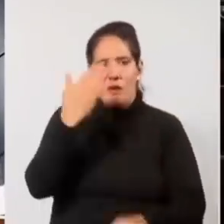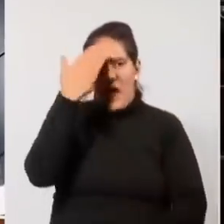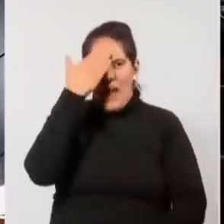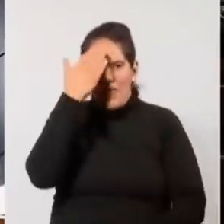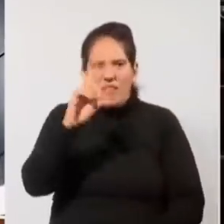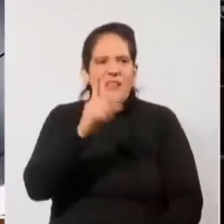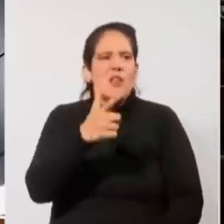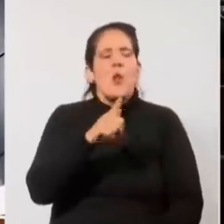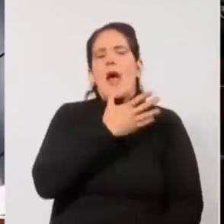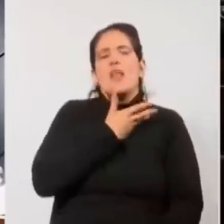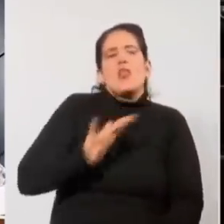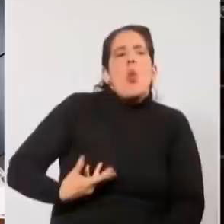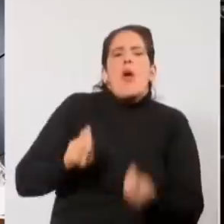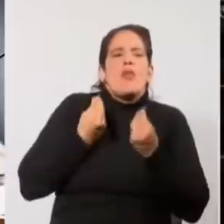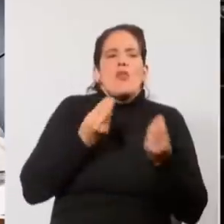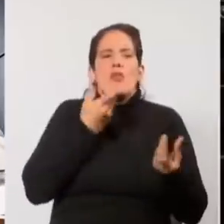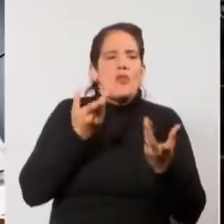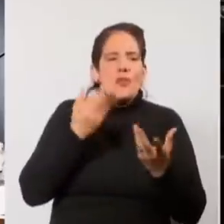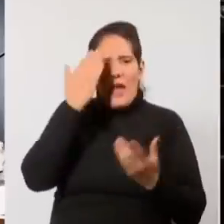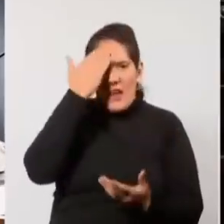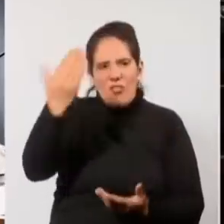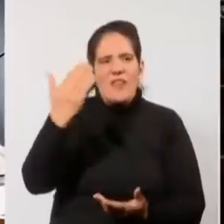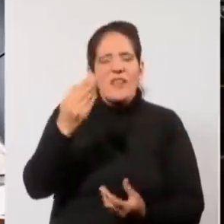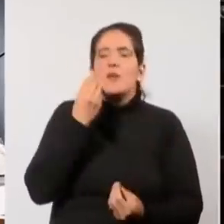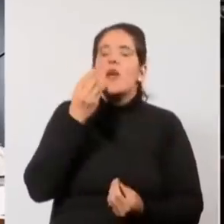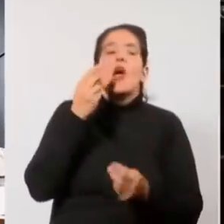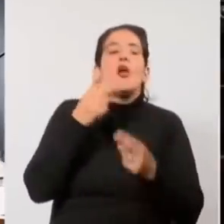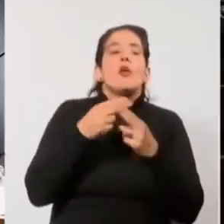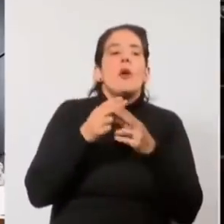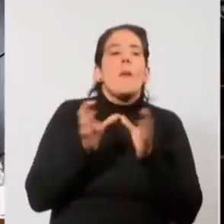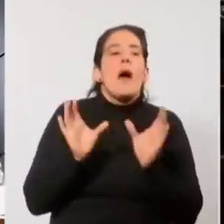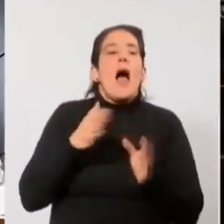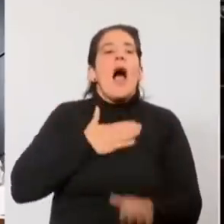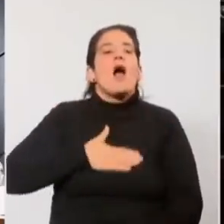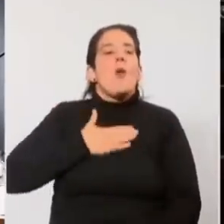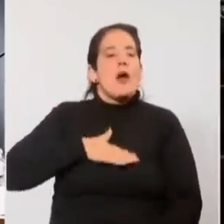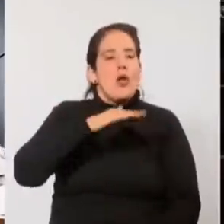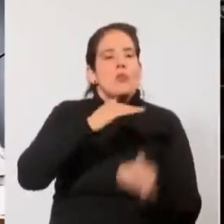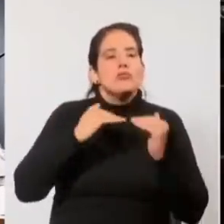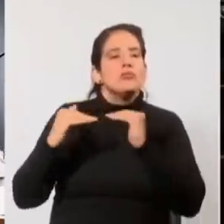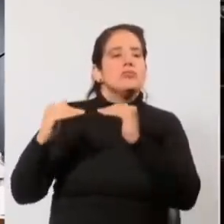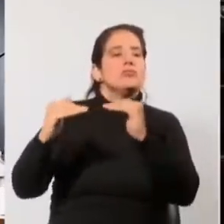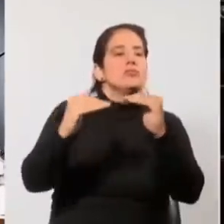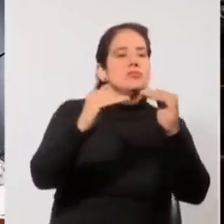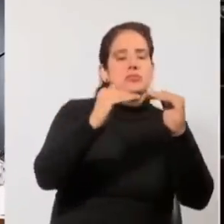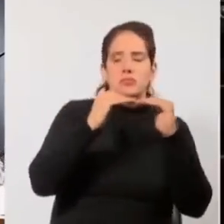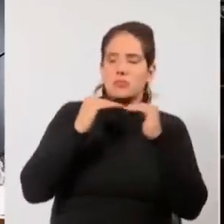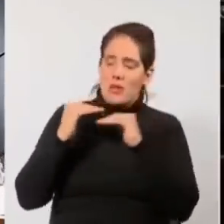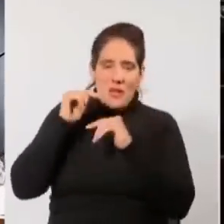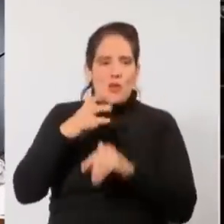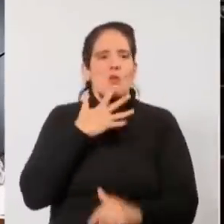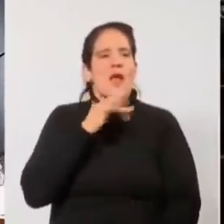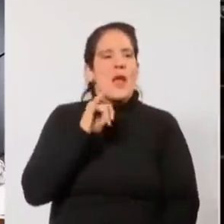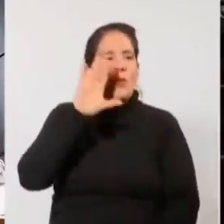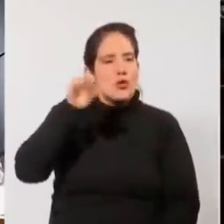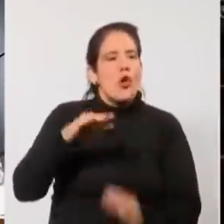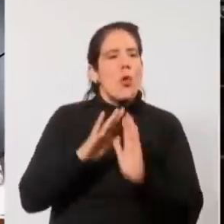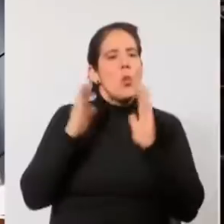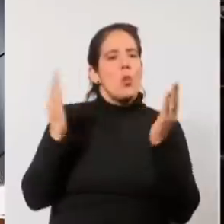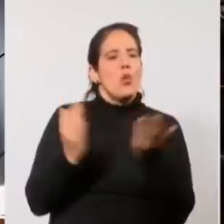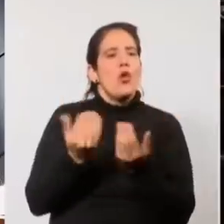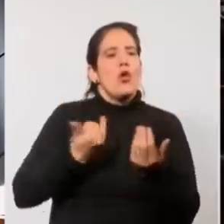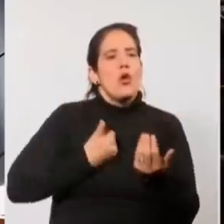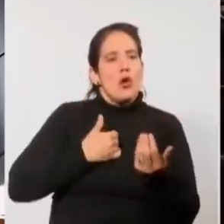hay dueños. En el frente hay una cosa que se llama consenso, que ha sido un ejemplo en el mundo de ver